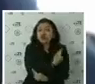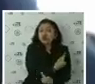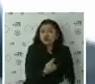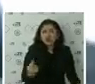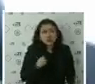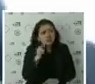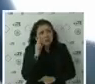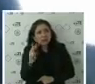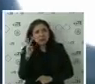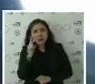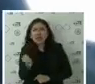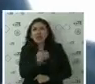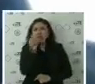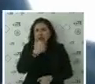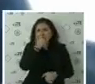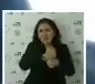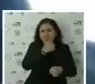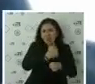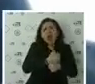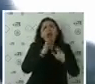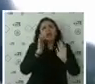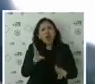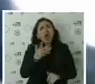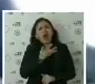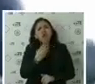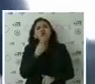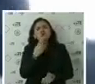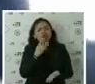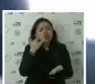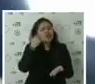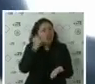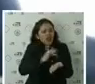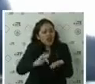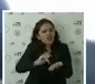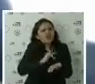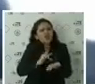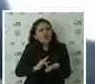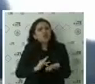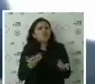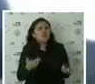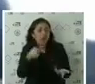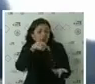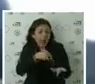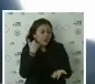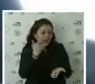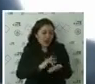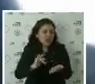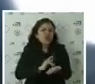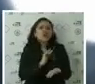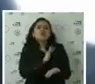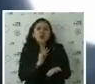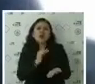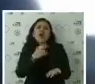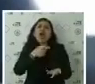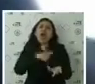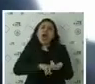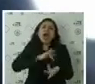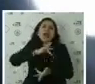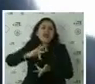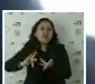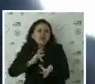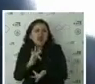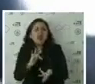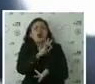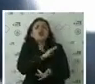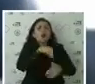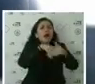casi todos los niños desde educación primaria ya tienen acceso a un celular, y pues en ese acceso celular ya es a redes sociales, y